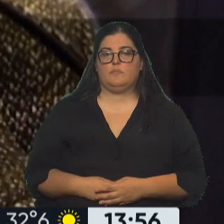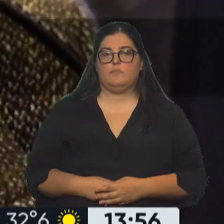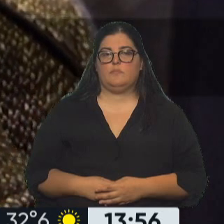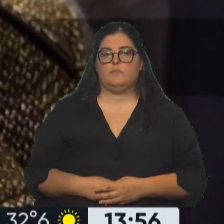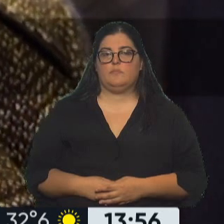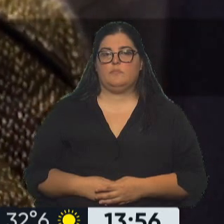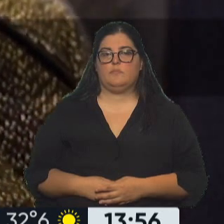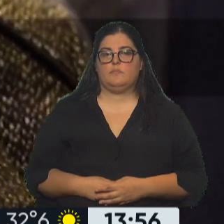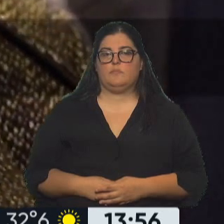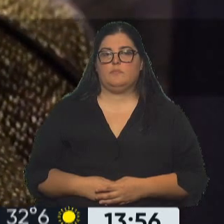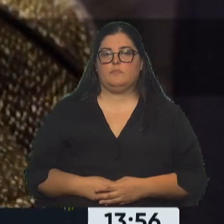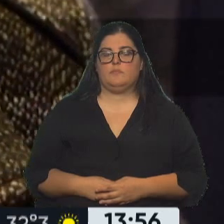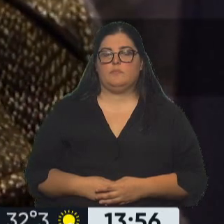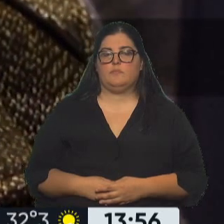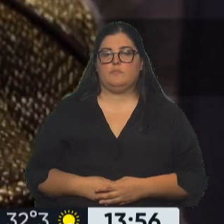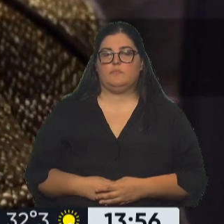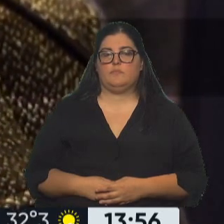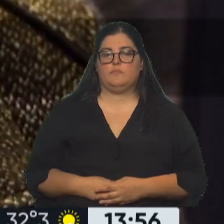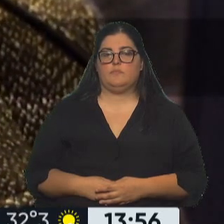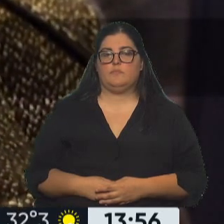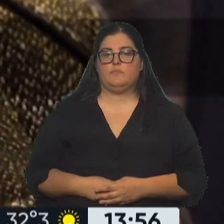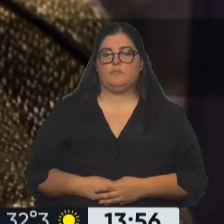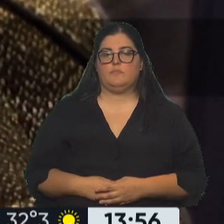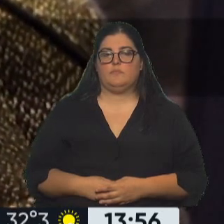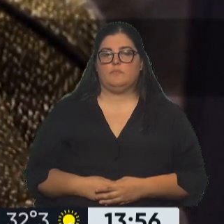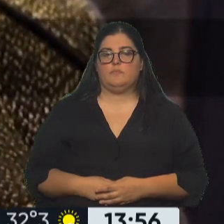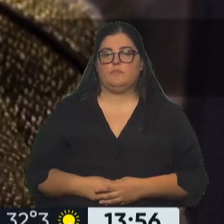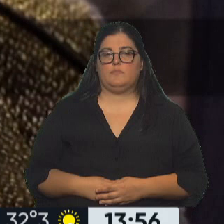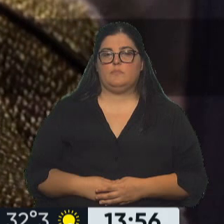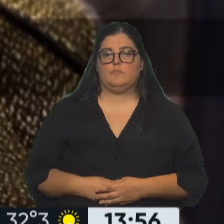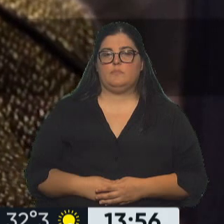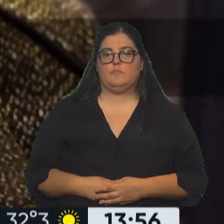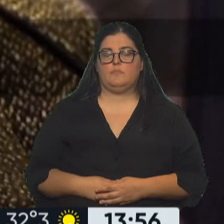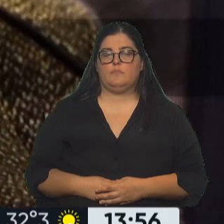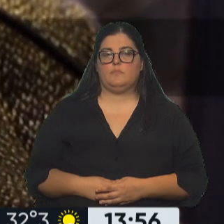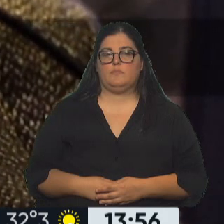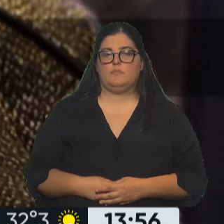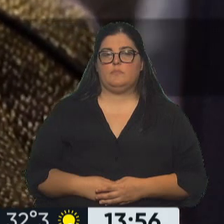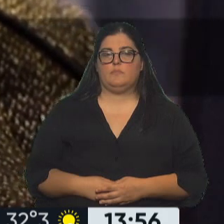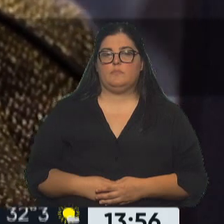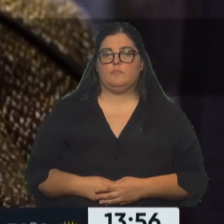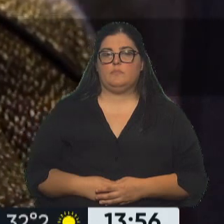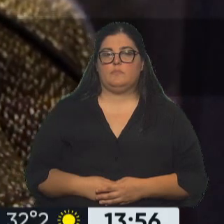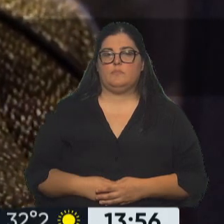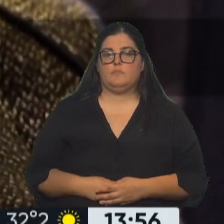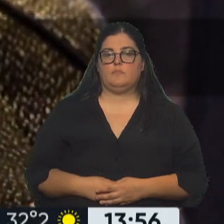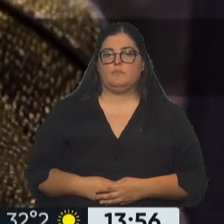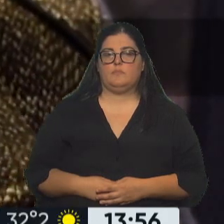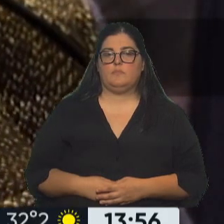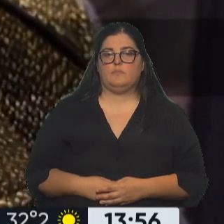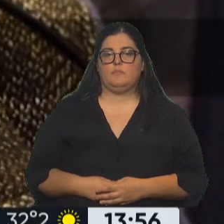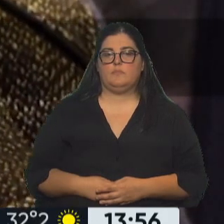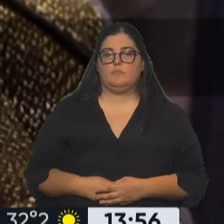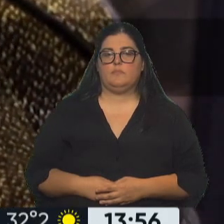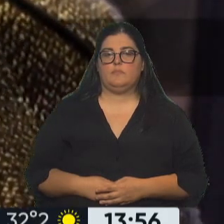pourquoi on me donne 2 ans en plus. Je comprends pas bien non plus le principe de faire travailler des personnes